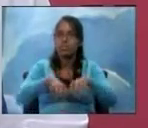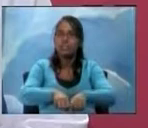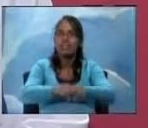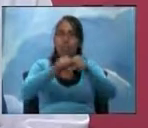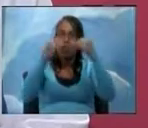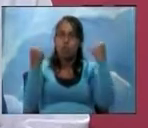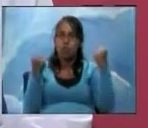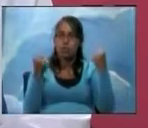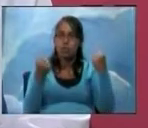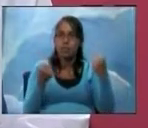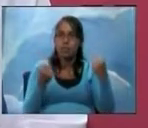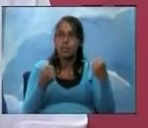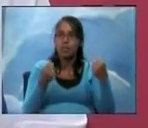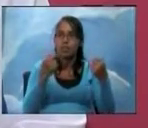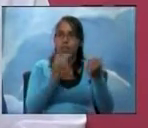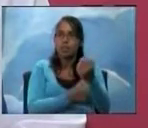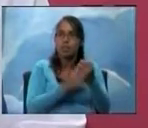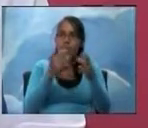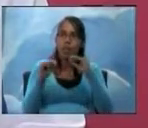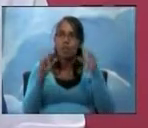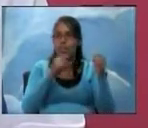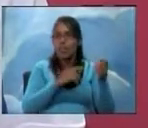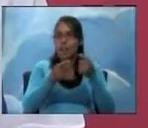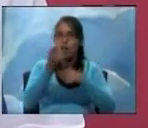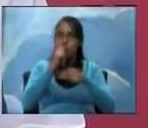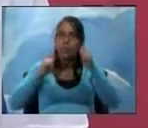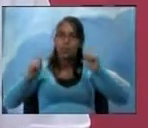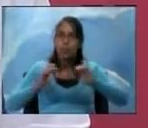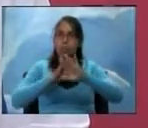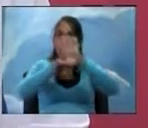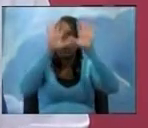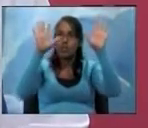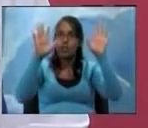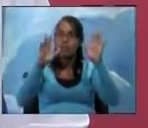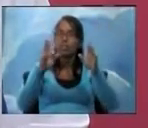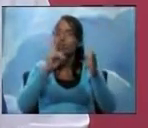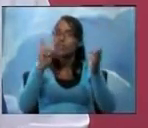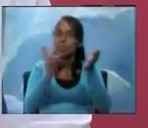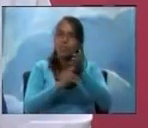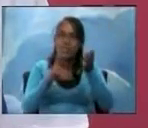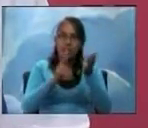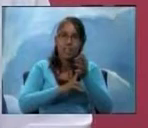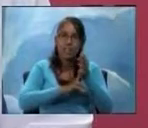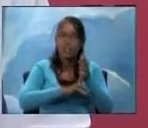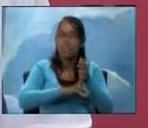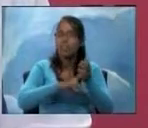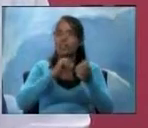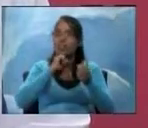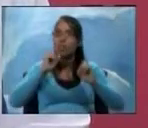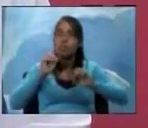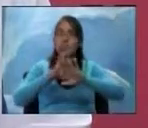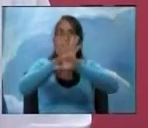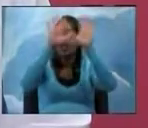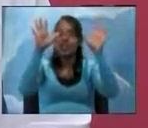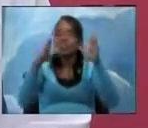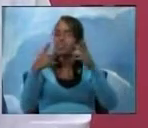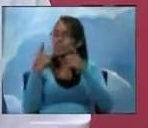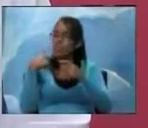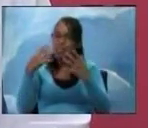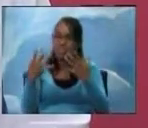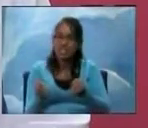rompía. El hermano Puerta habla pues de la pesca milagrosa. De verdad era un milagro frente a esta tremenda escasez que